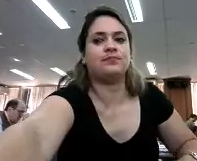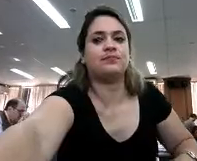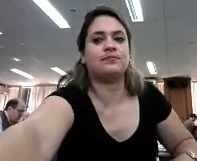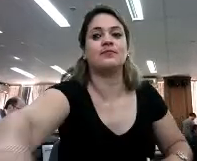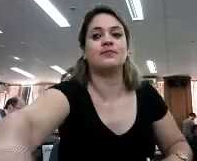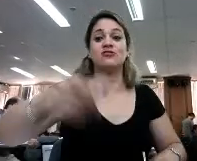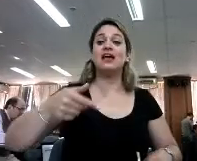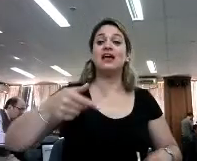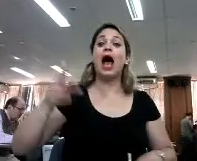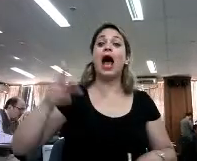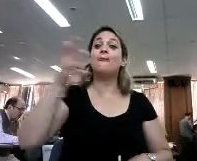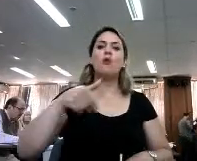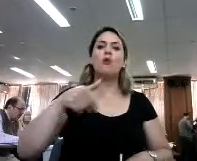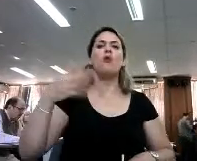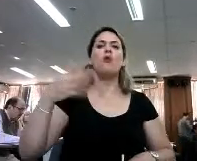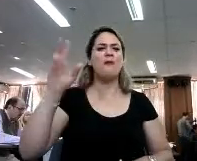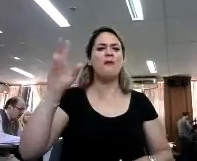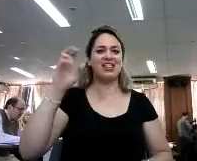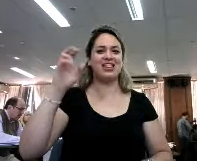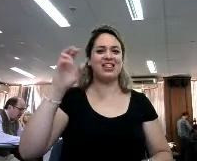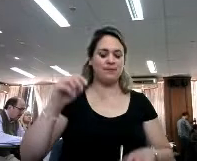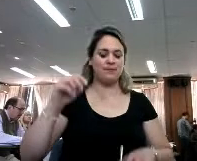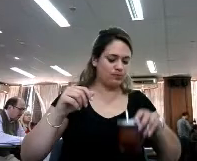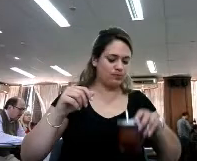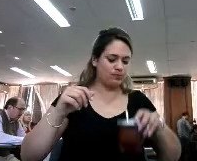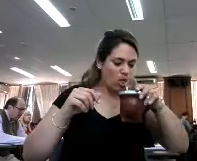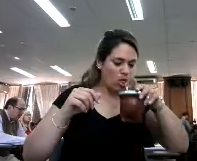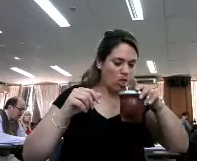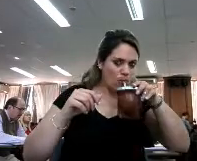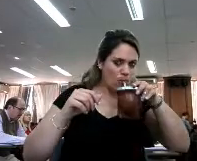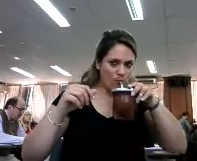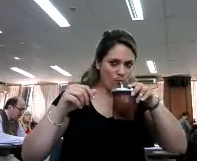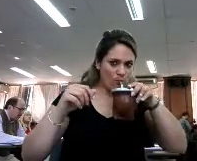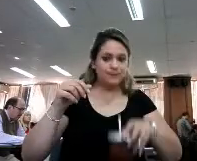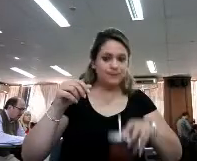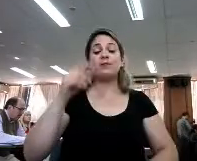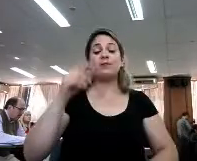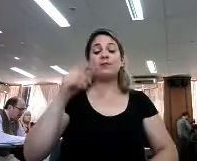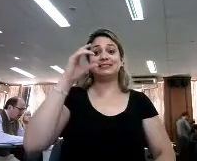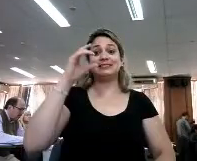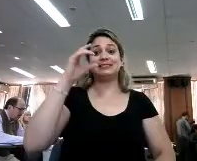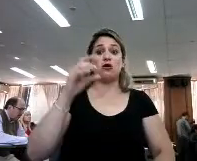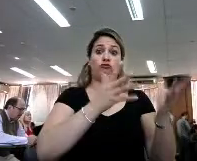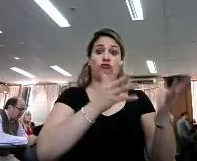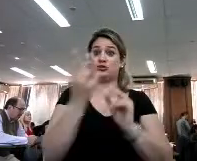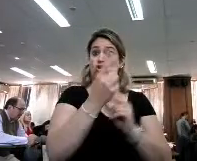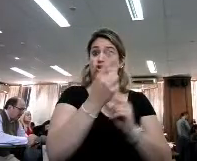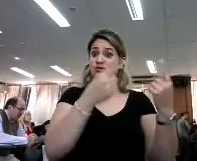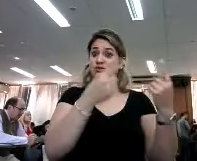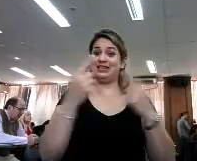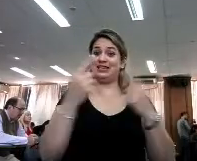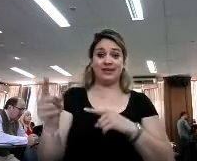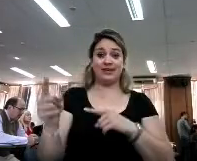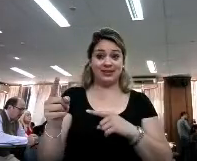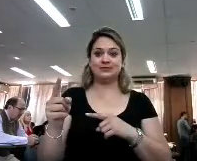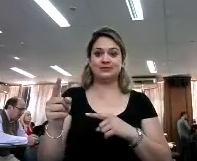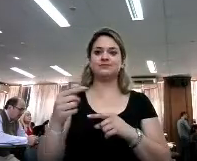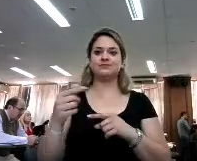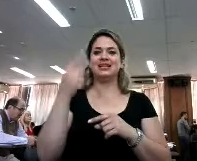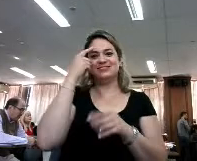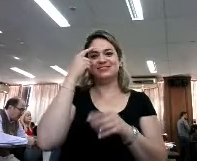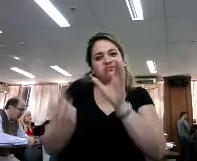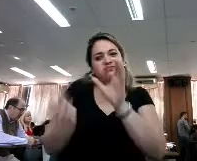poco más del tema. Pero entonces, lo primero es entendamos que son dos sistemas diferentes y que gracias a que son dos sistemas diferentes, se